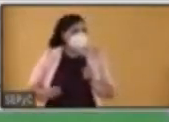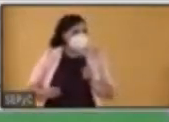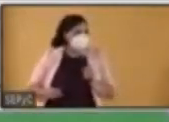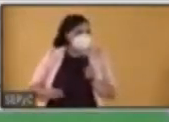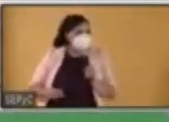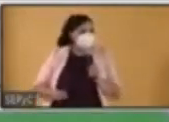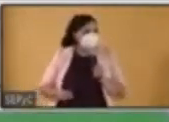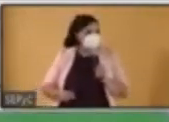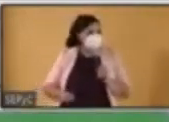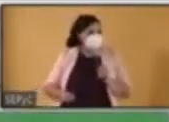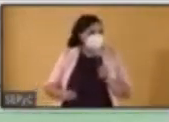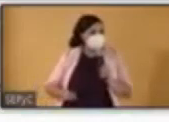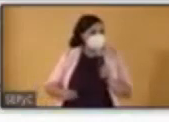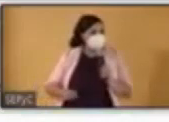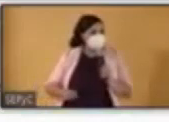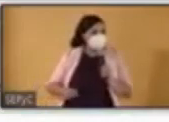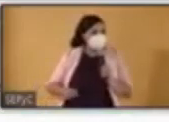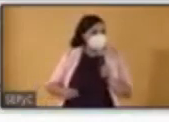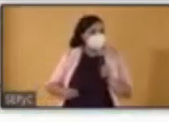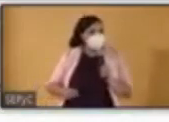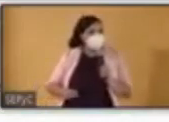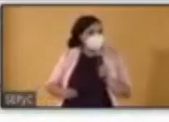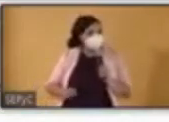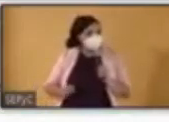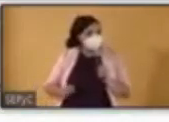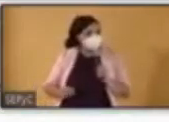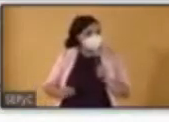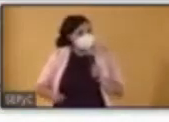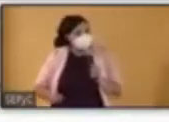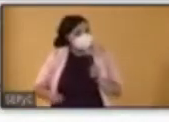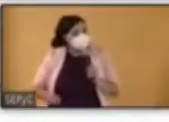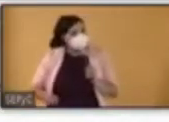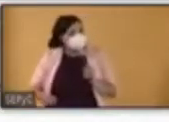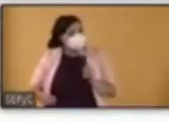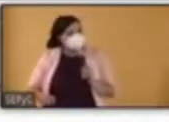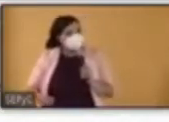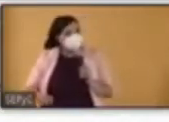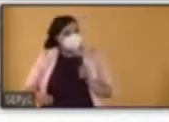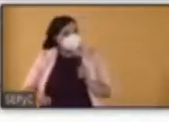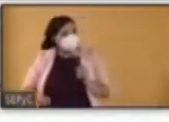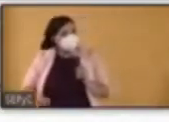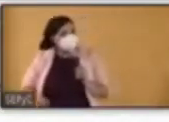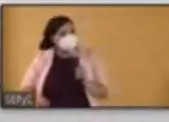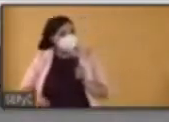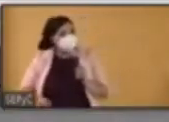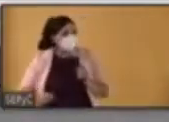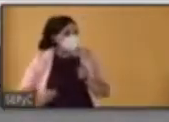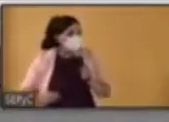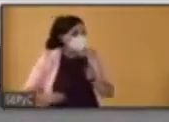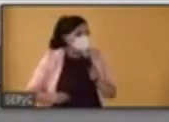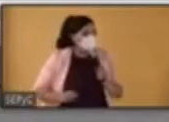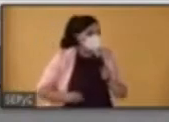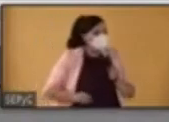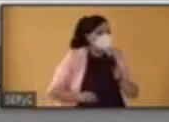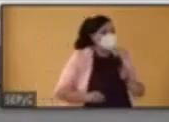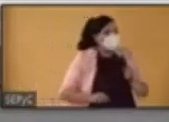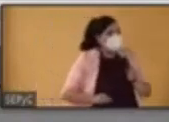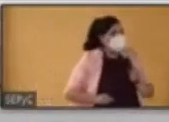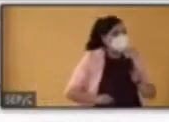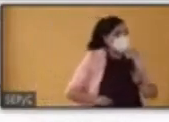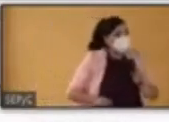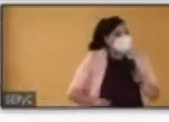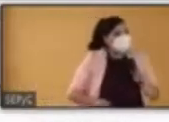Procedemos al ejercicio anterior que fue darle a la tecla de aceptar y posteriormente guardar. Hasta aquí,